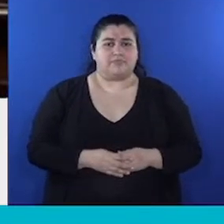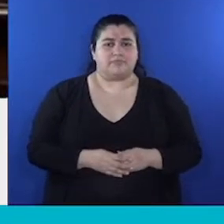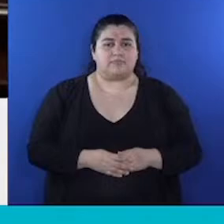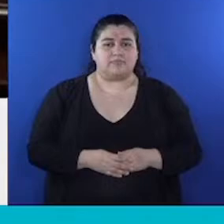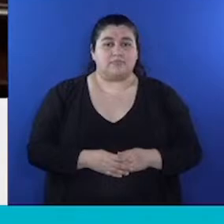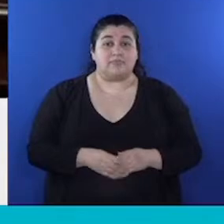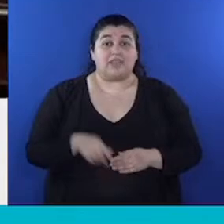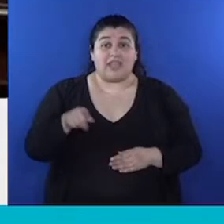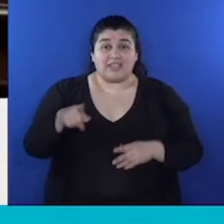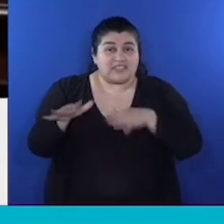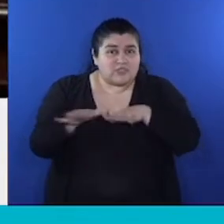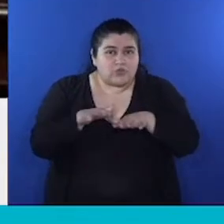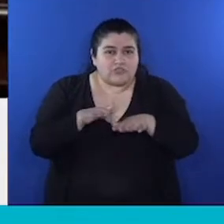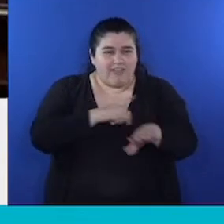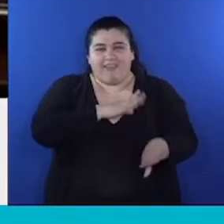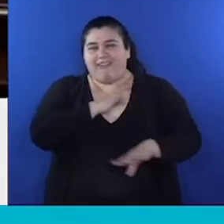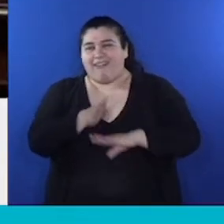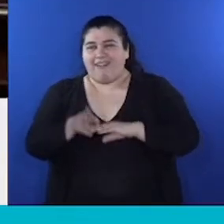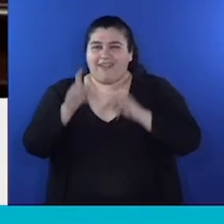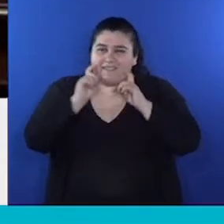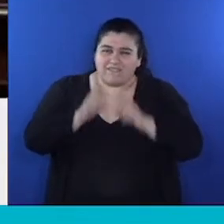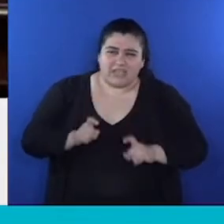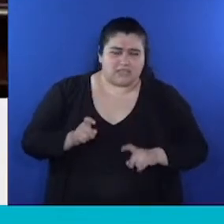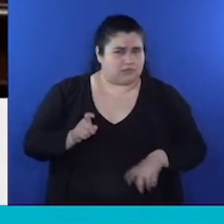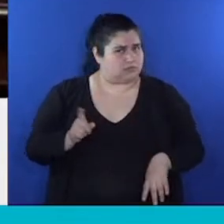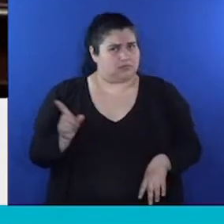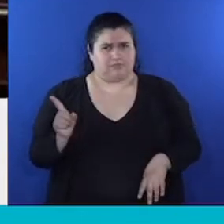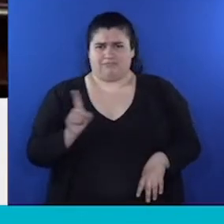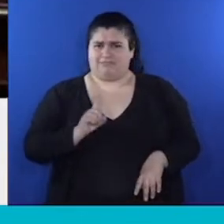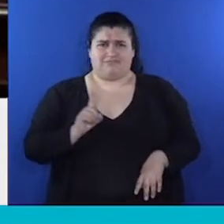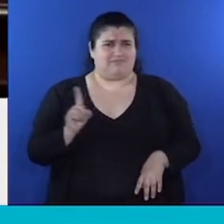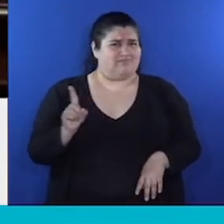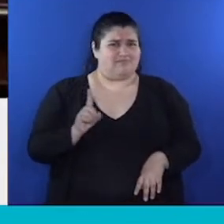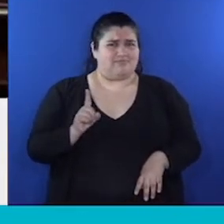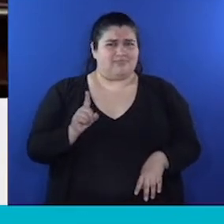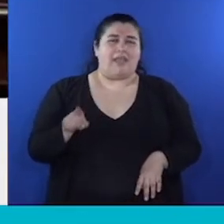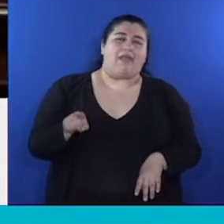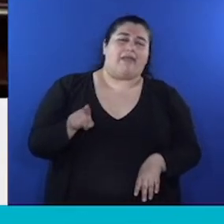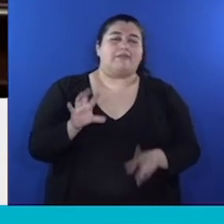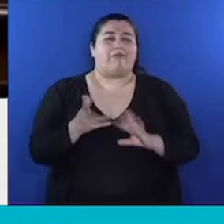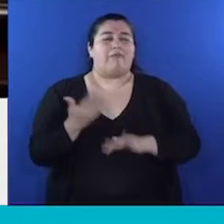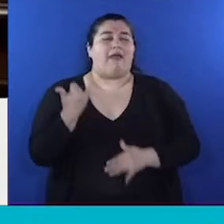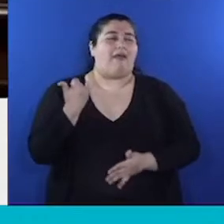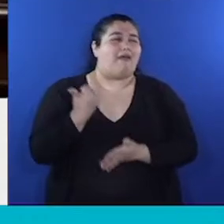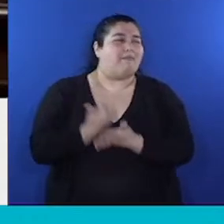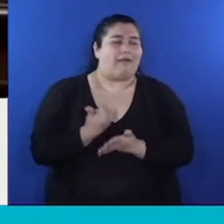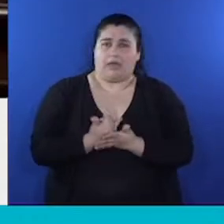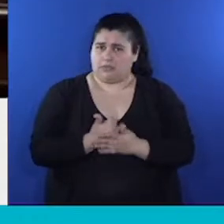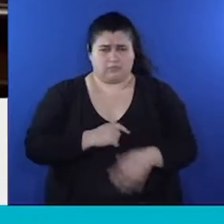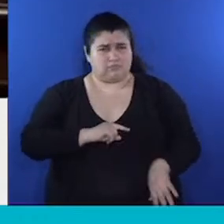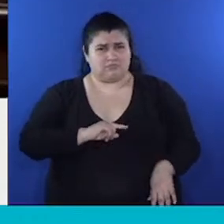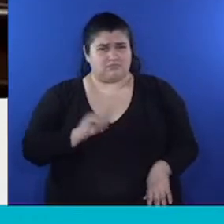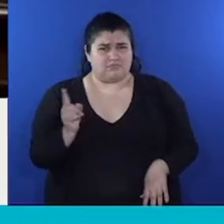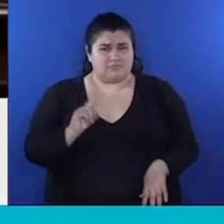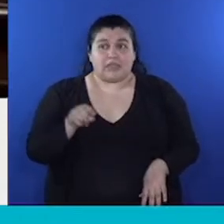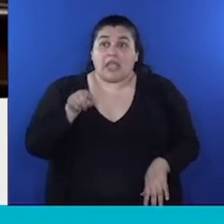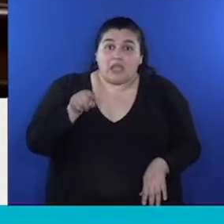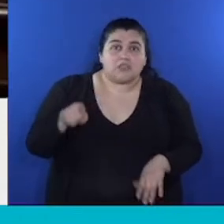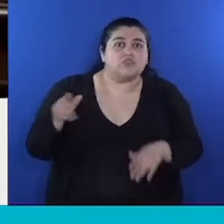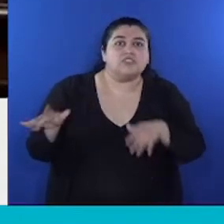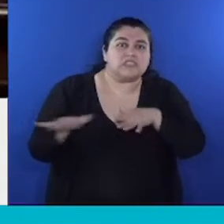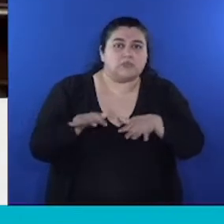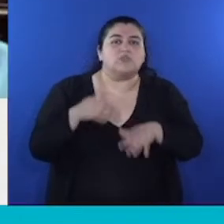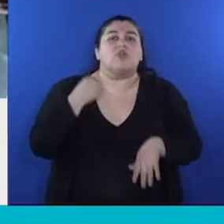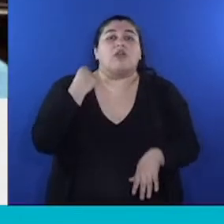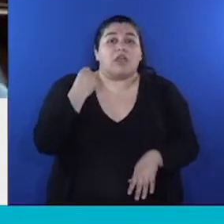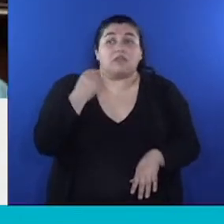Ese hecho no puede pasar desapercibido. Eso no es un hecho menor. Porque ese es un hecho